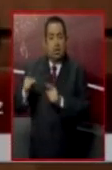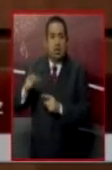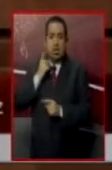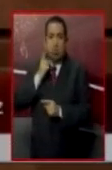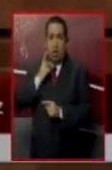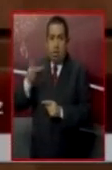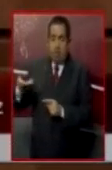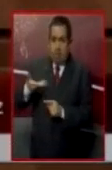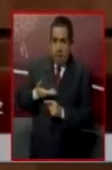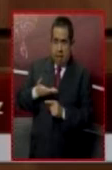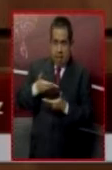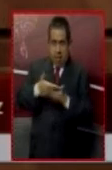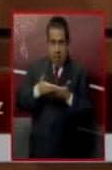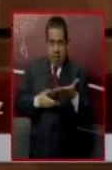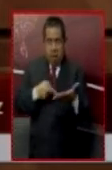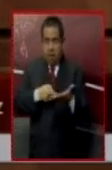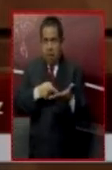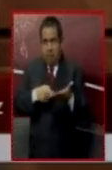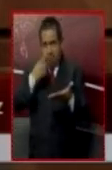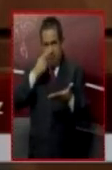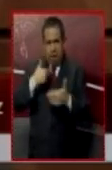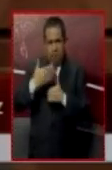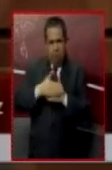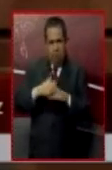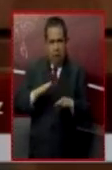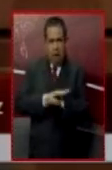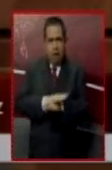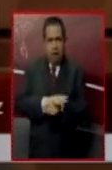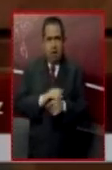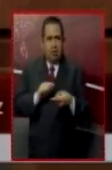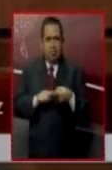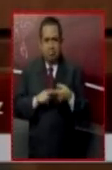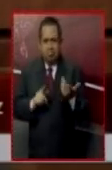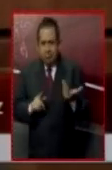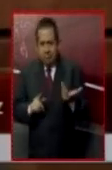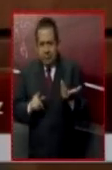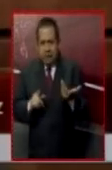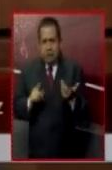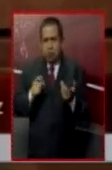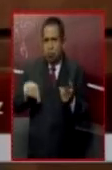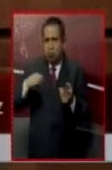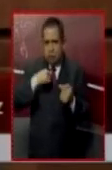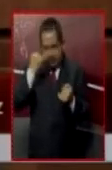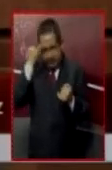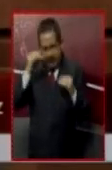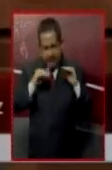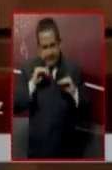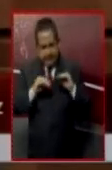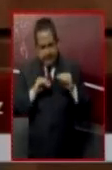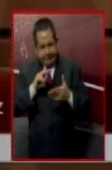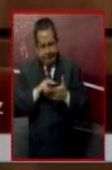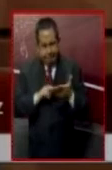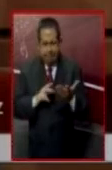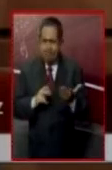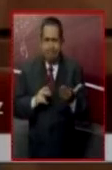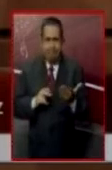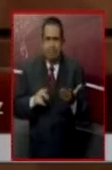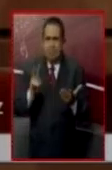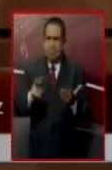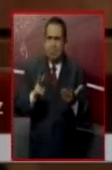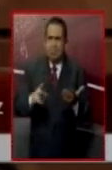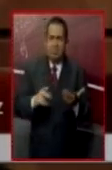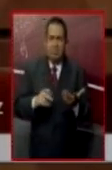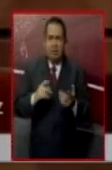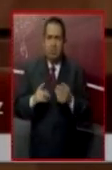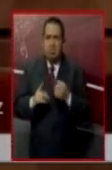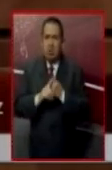han propuesto en lo general y las propias modificaciones que nosotros hemos propuesto en las comisiones, sin duda tienen una